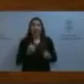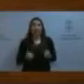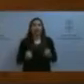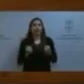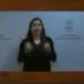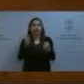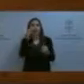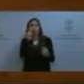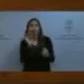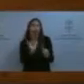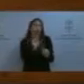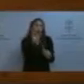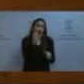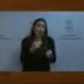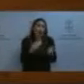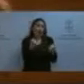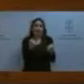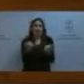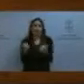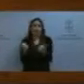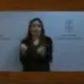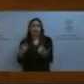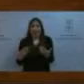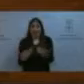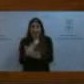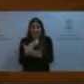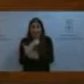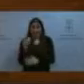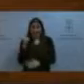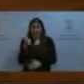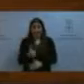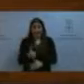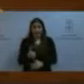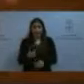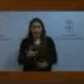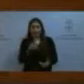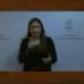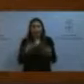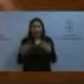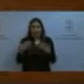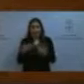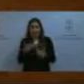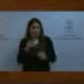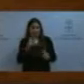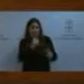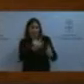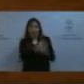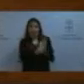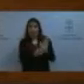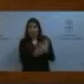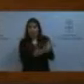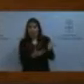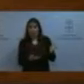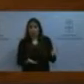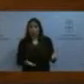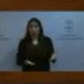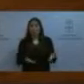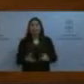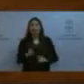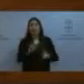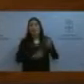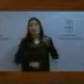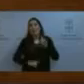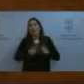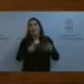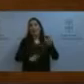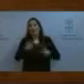Gijón. En estos días se está hablando, acaban de salir los datos, del gran problema